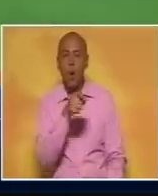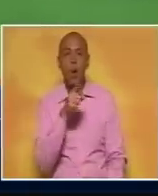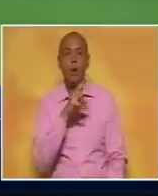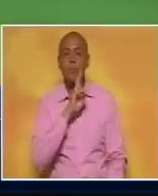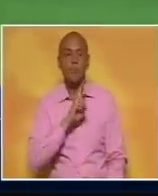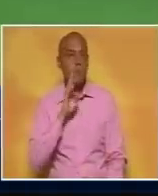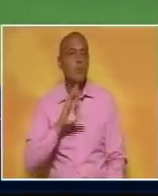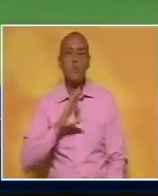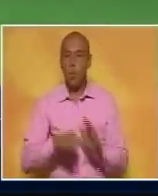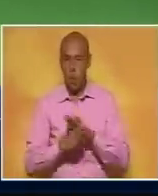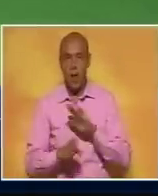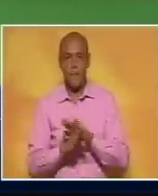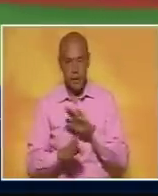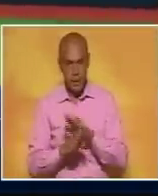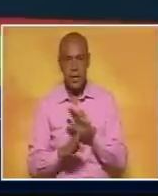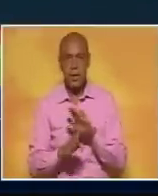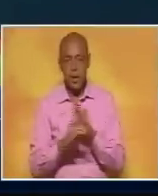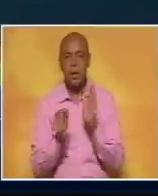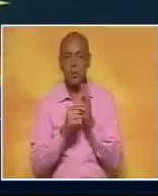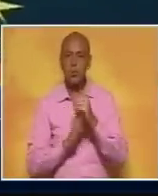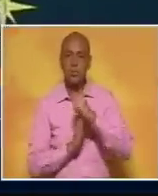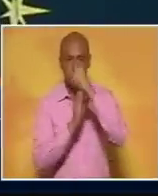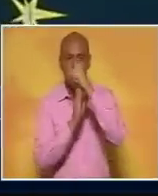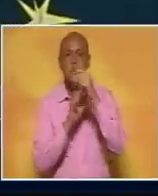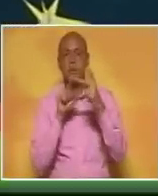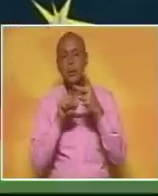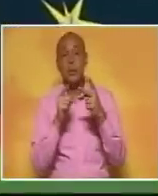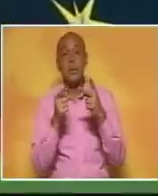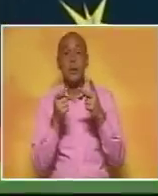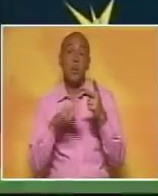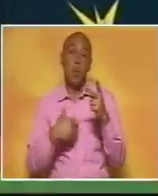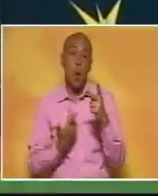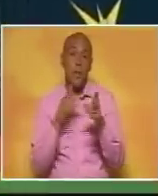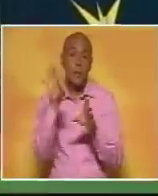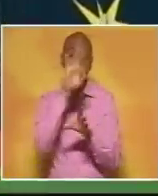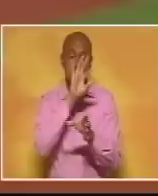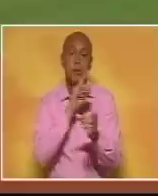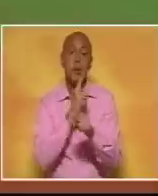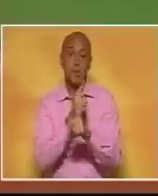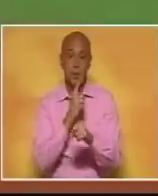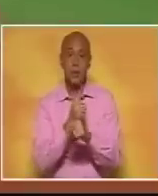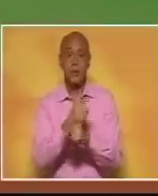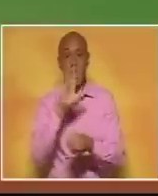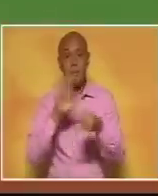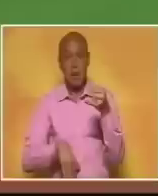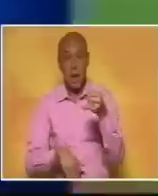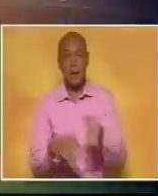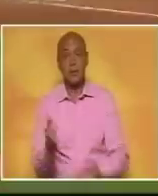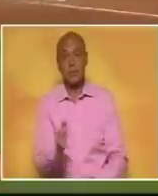aún lidera la serie 2-1 y de ganar el próximo juego clasificaría a la serie de campeonato.